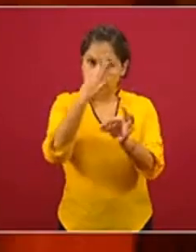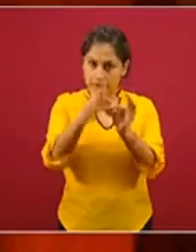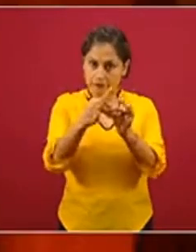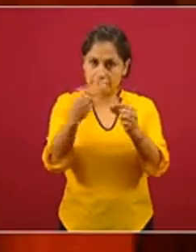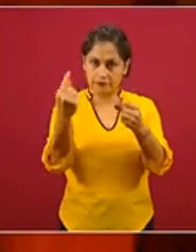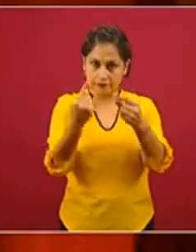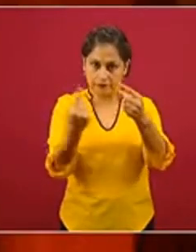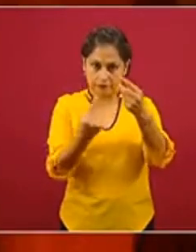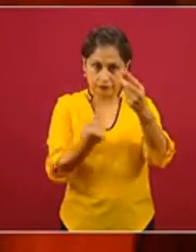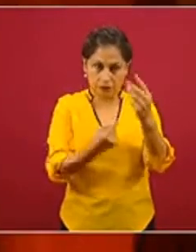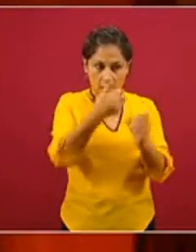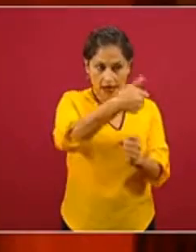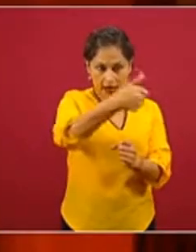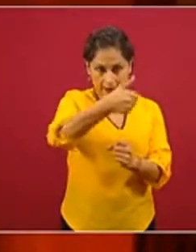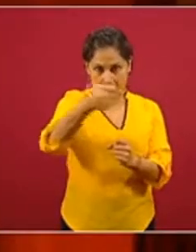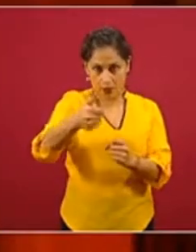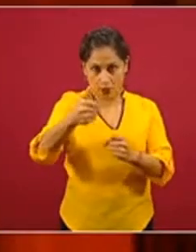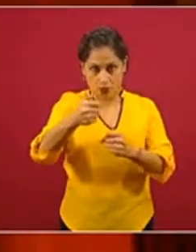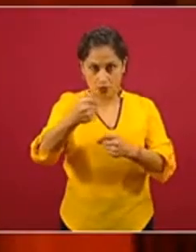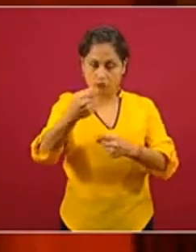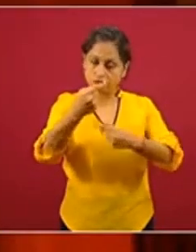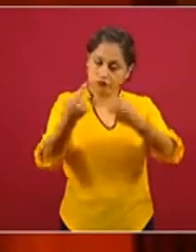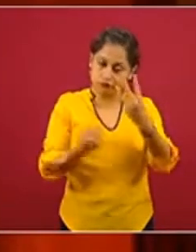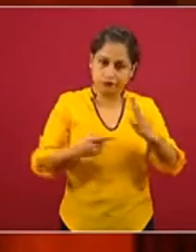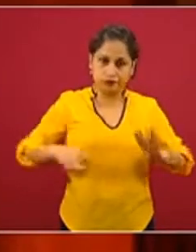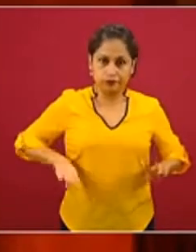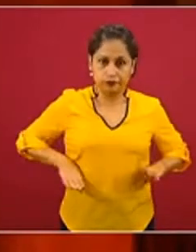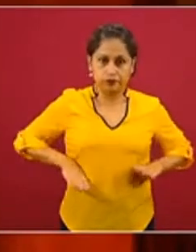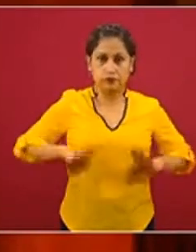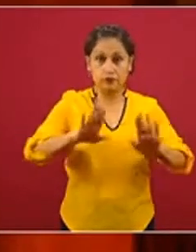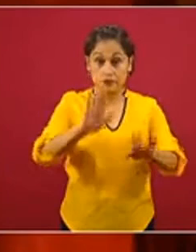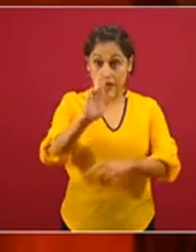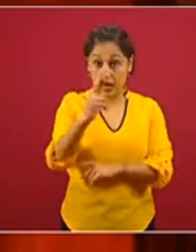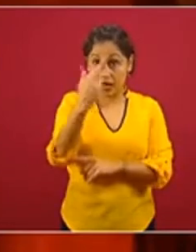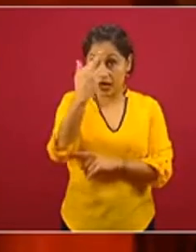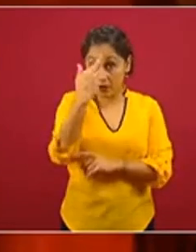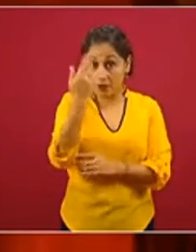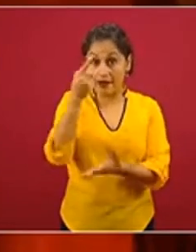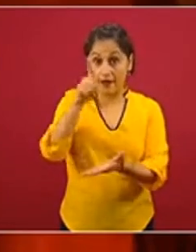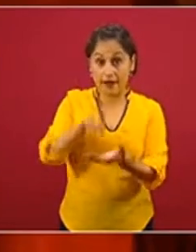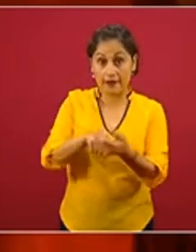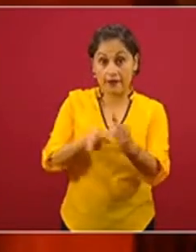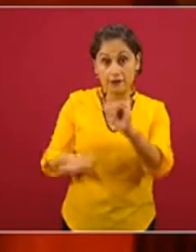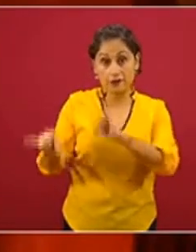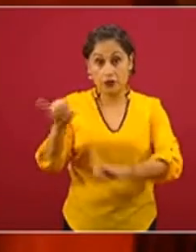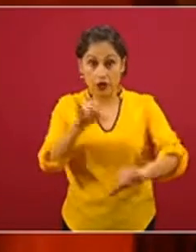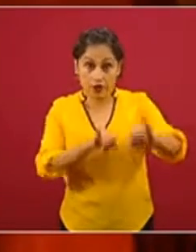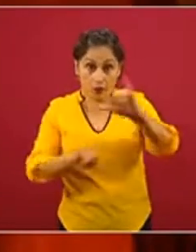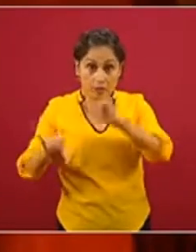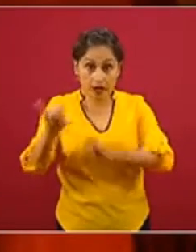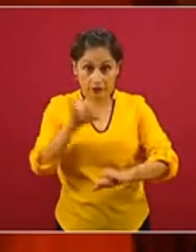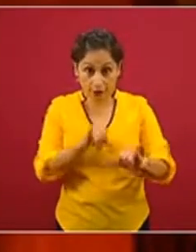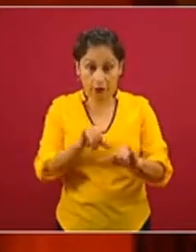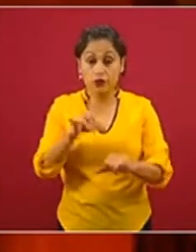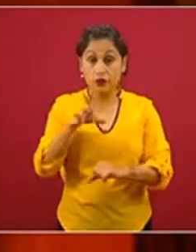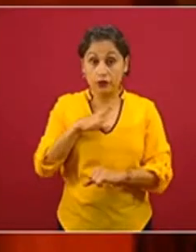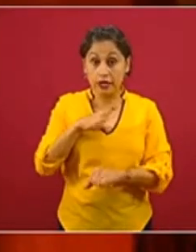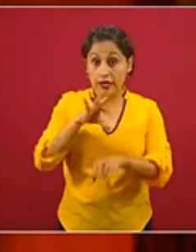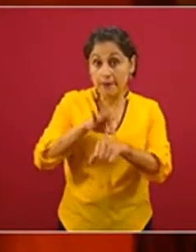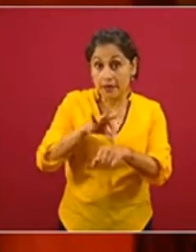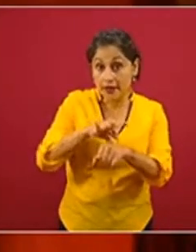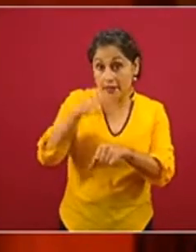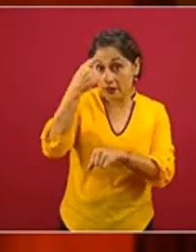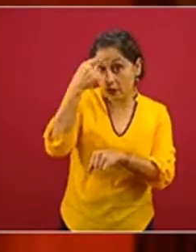de los casos. Recordemos que los laboratorios no tienen personal médico, es decir, no ofrecen un proceso de consulta, pero sí se les va a